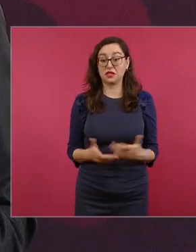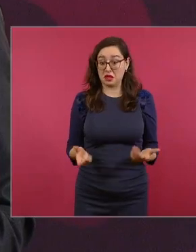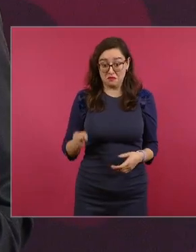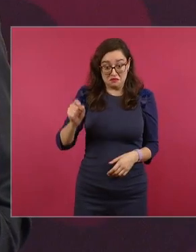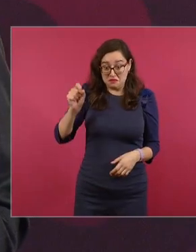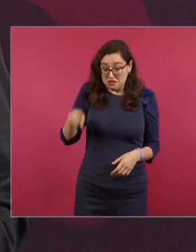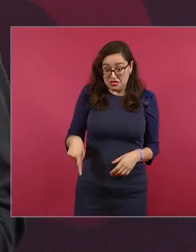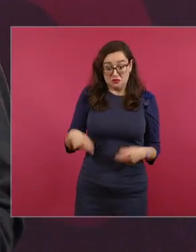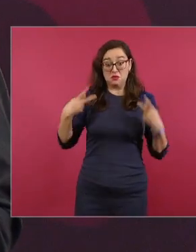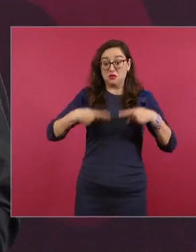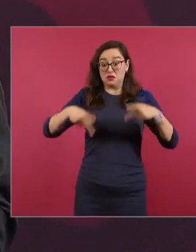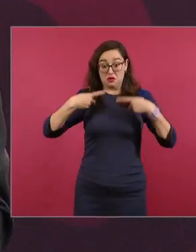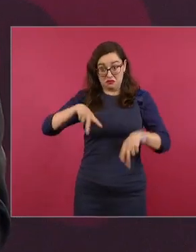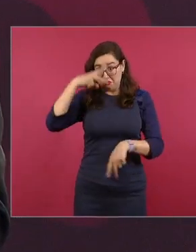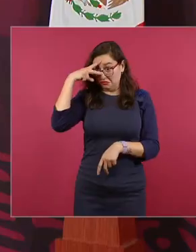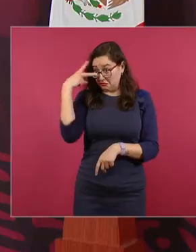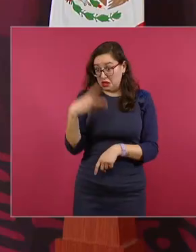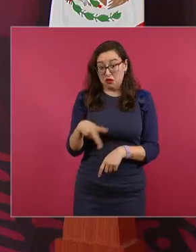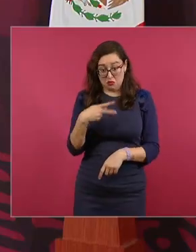porque hay